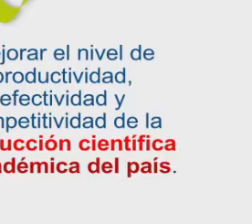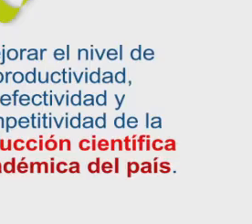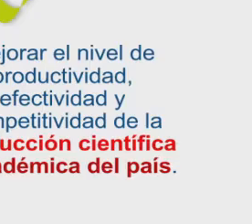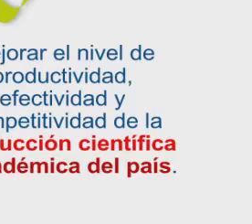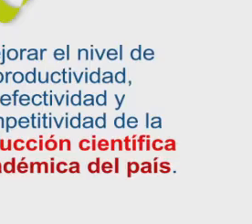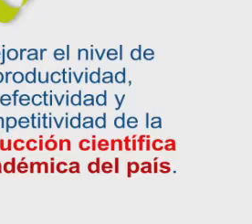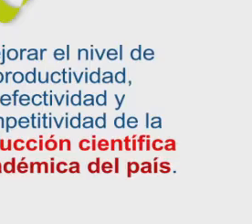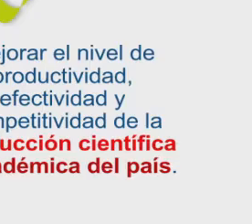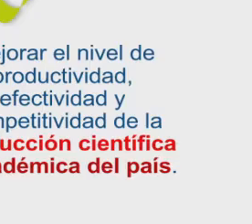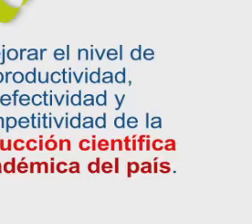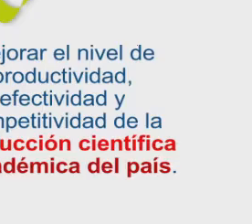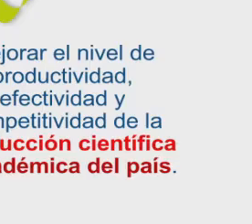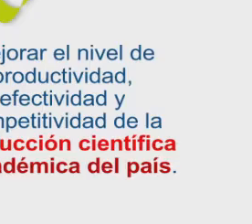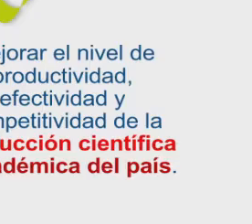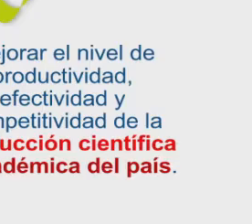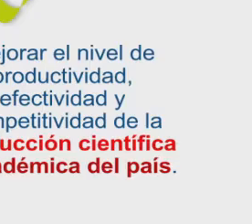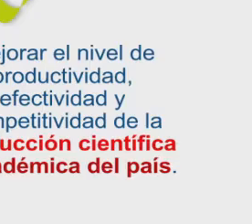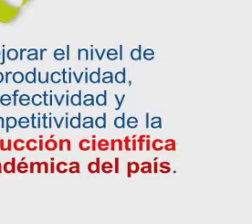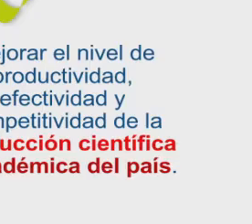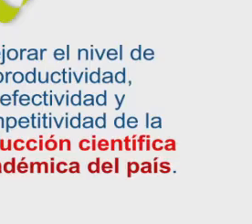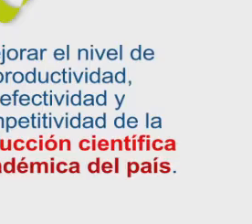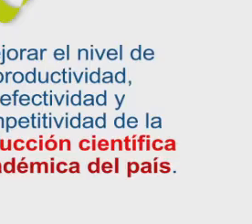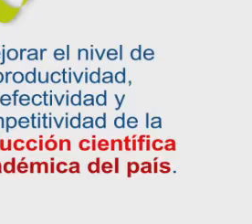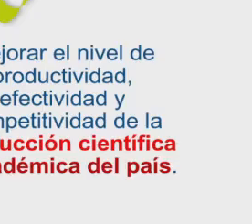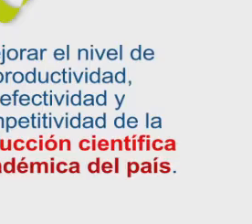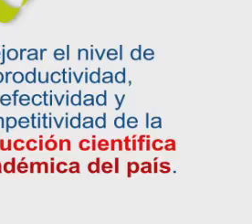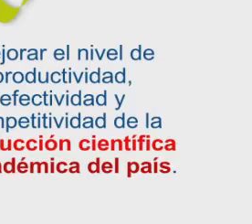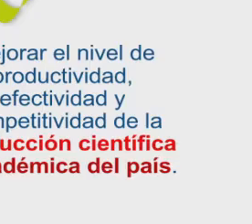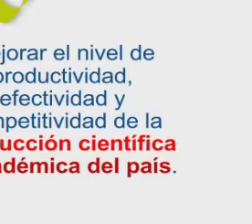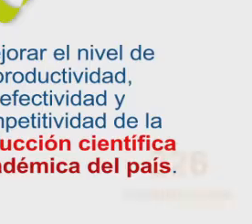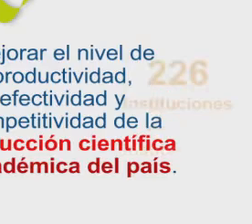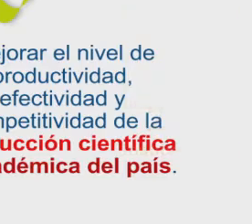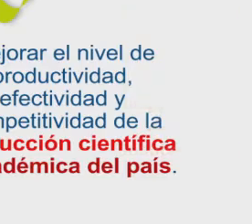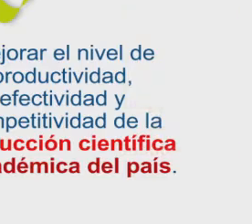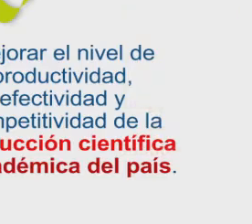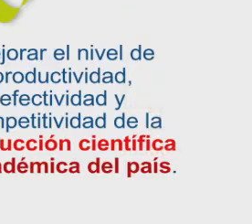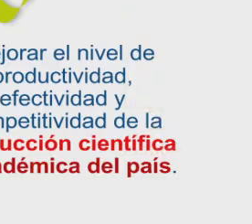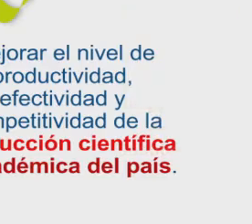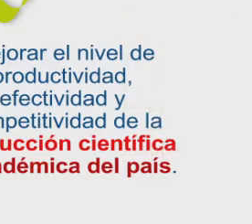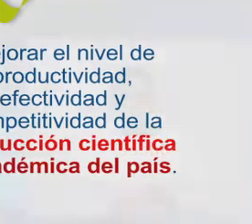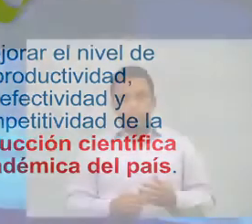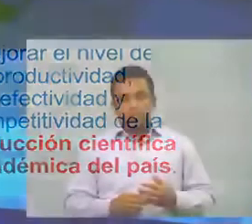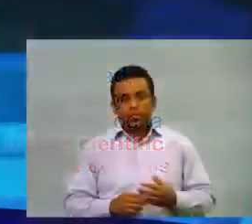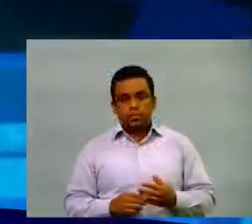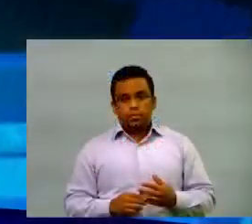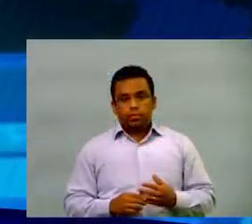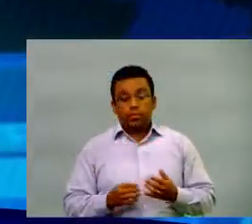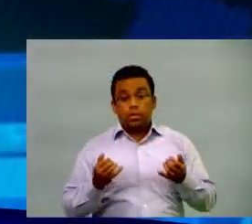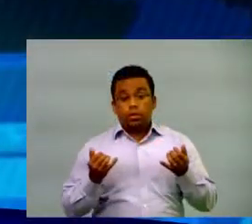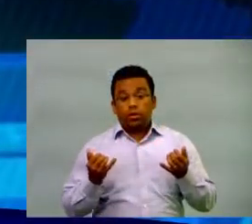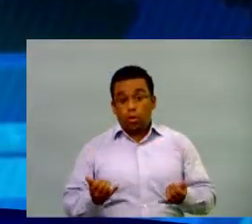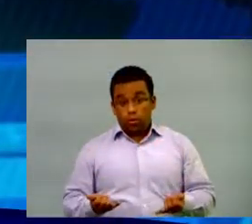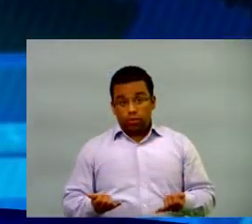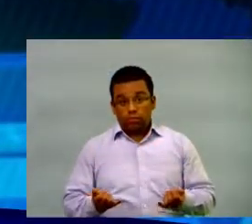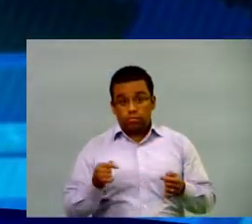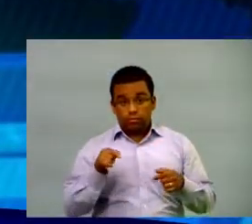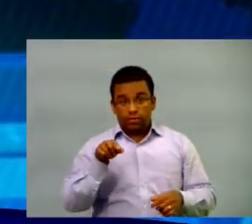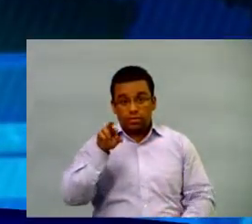promoviendo la producción de nuevo conocimiento y sobre todo el desarrollo social. Hoy Renata cuenta